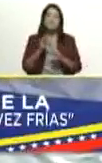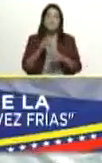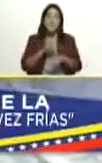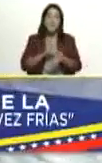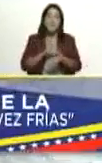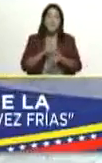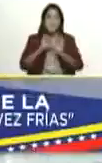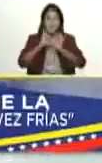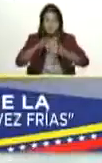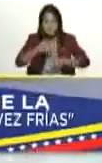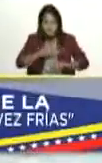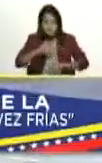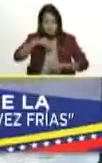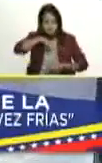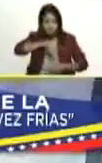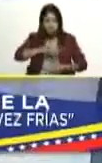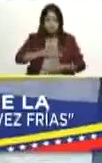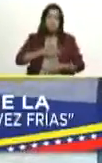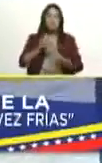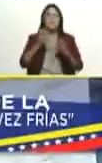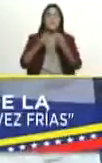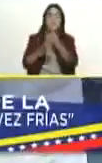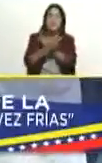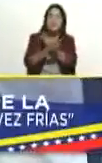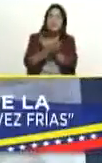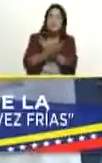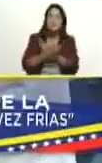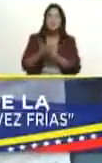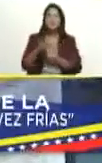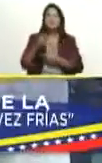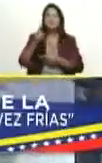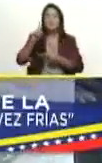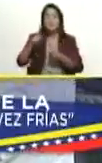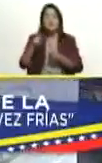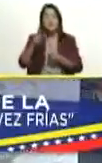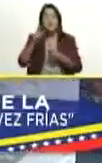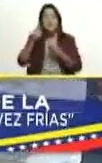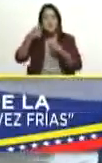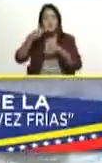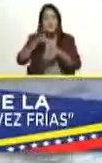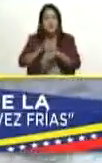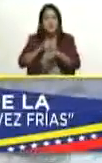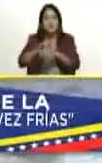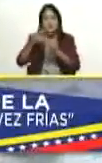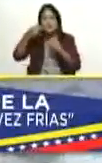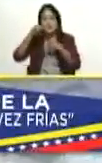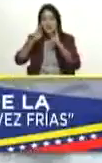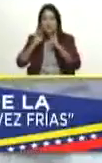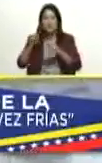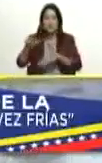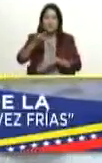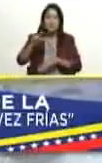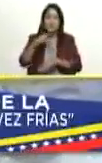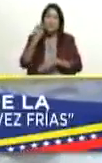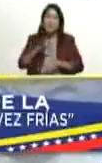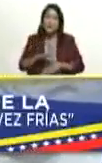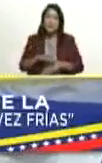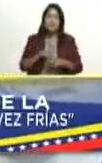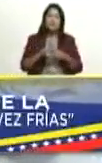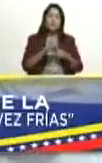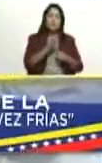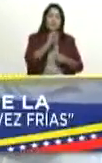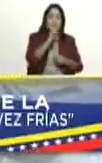general, traumatología y ortopedia, patología forense, medicina de emergencias y desastres, geriatría